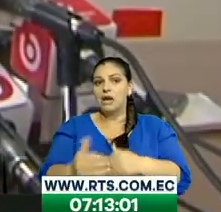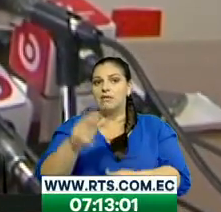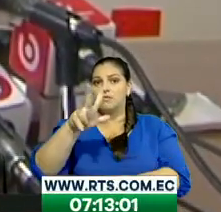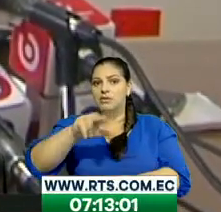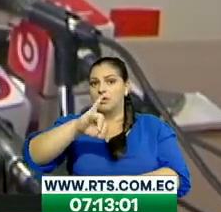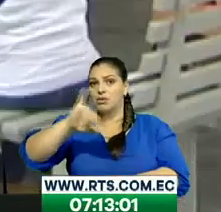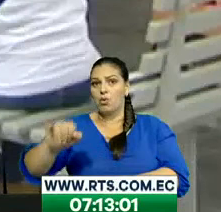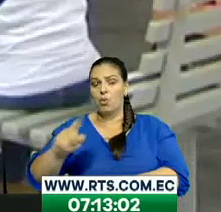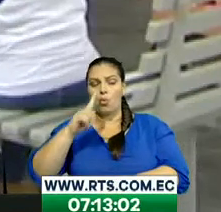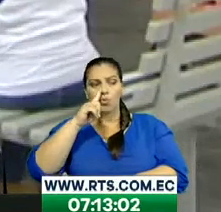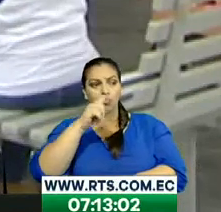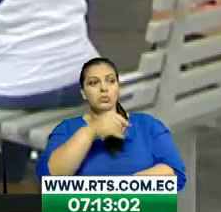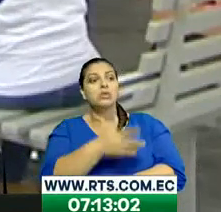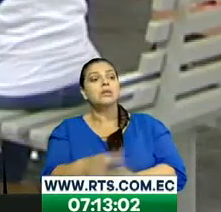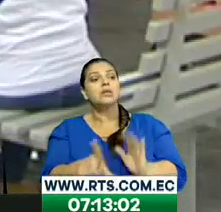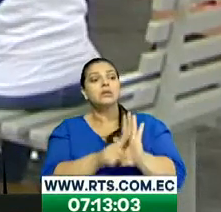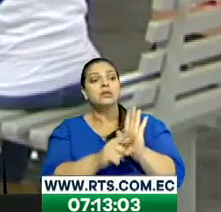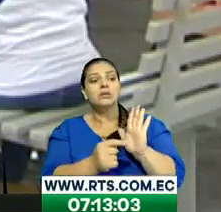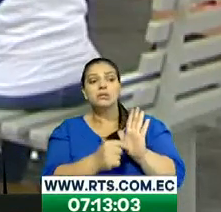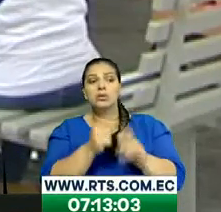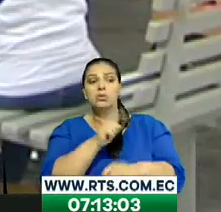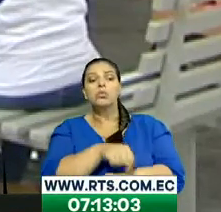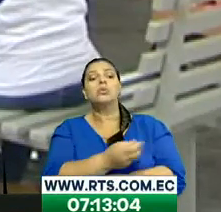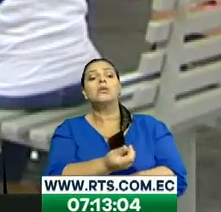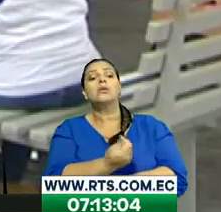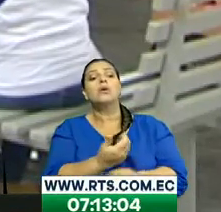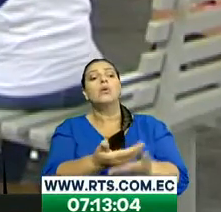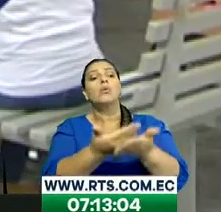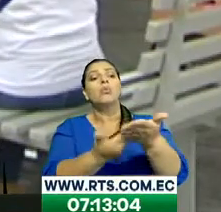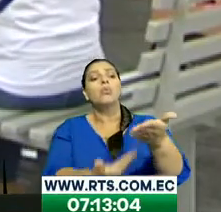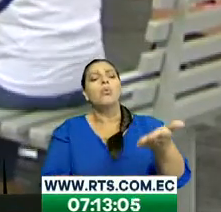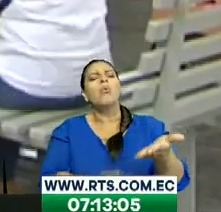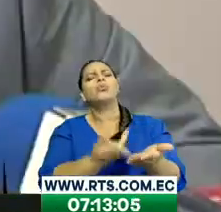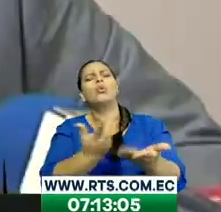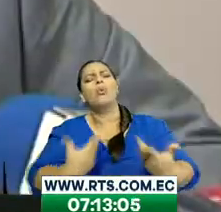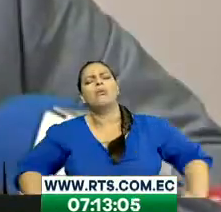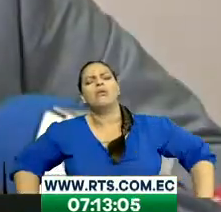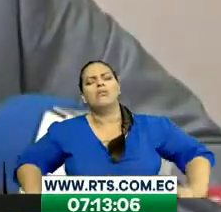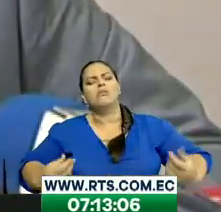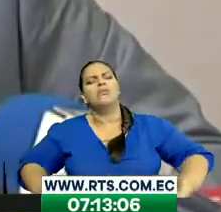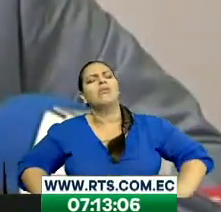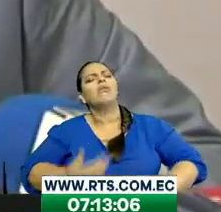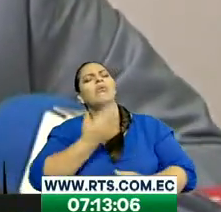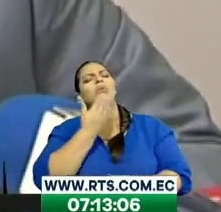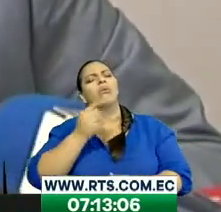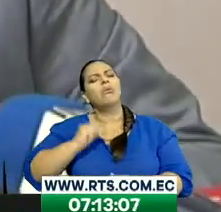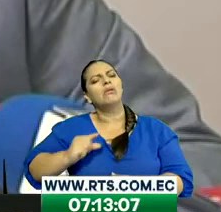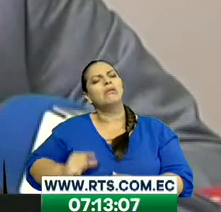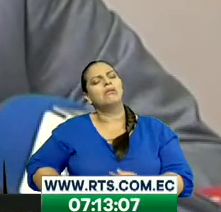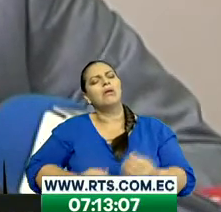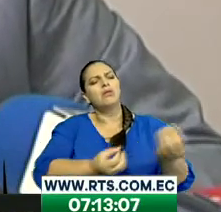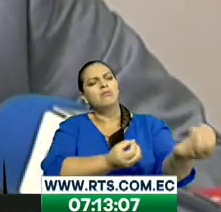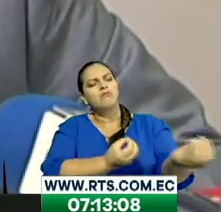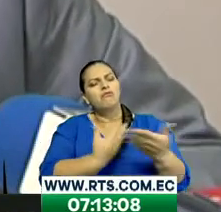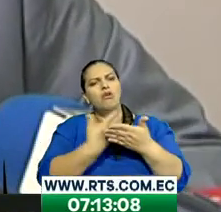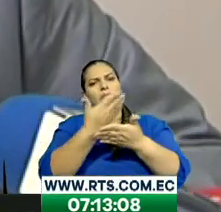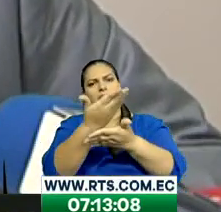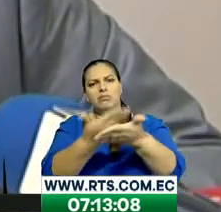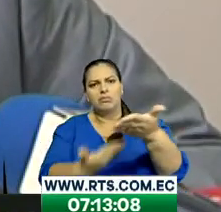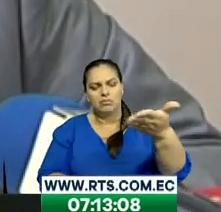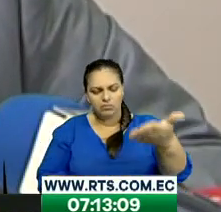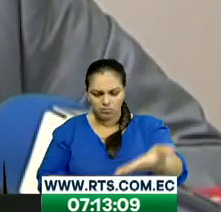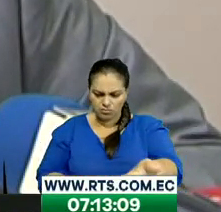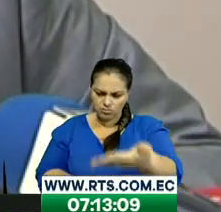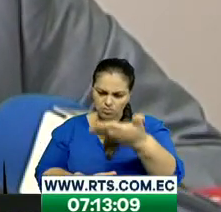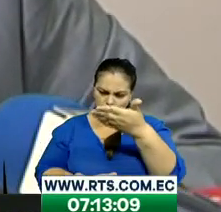entregar el anticipo, se entregó 3 millones de dólares. De acuerdo a los informes internos, solamente se ha